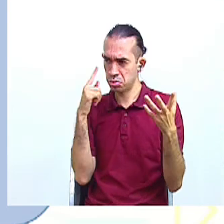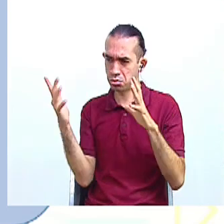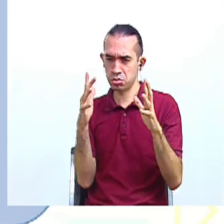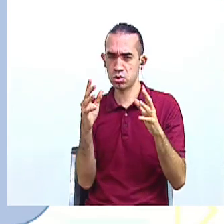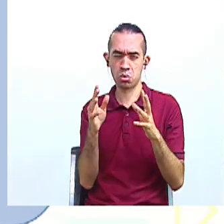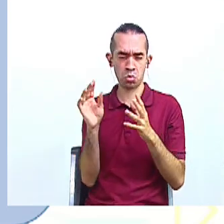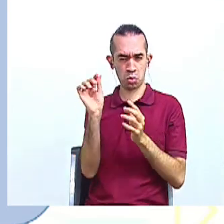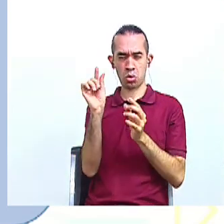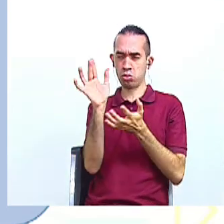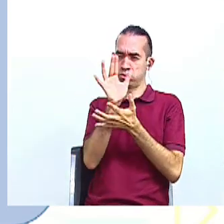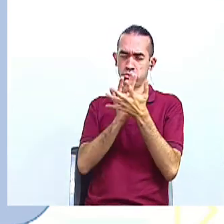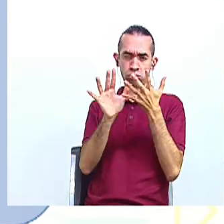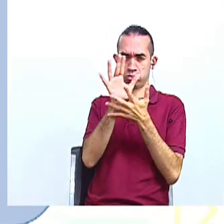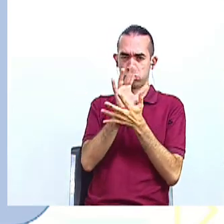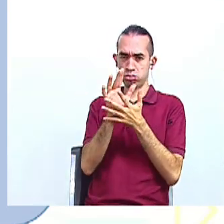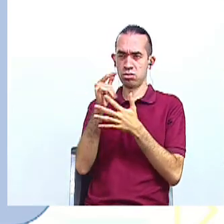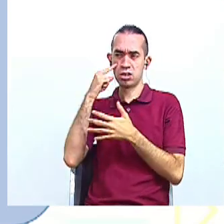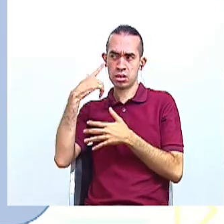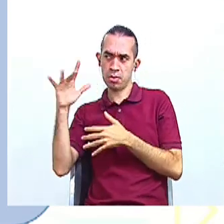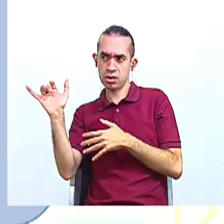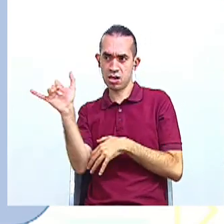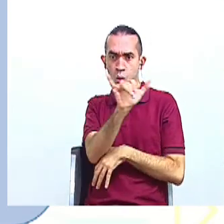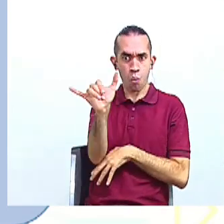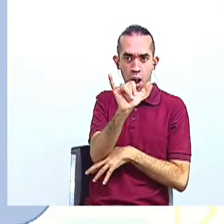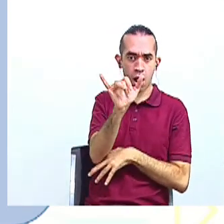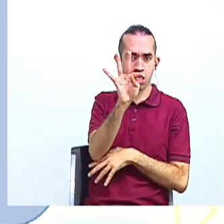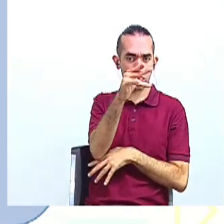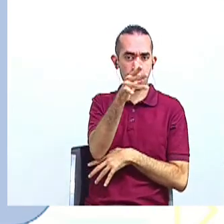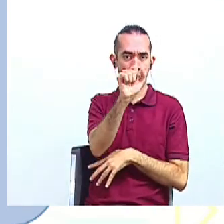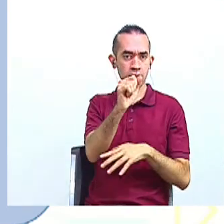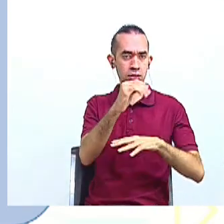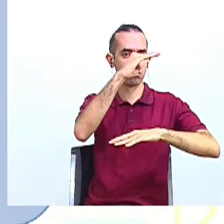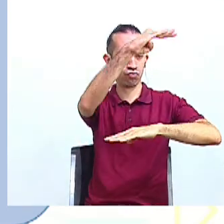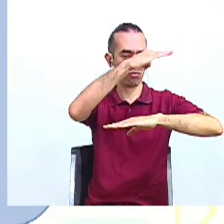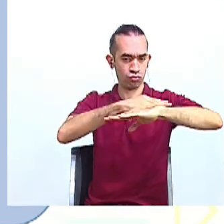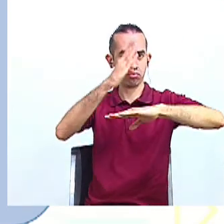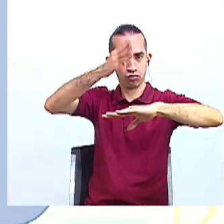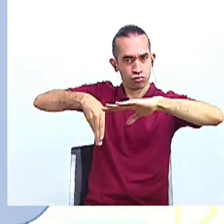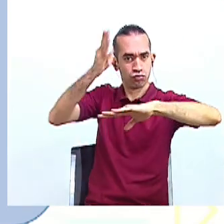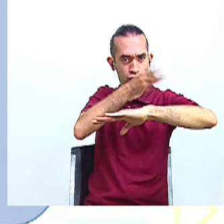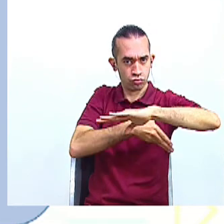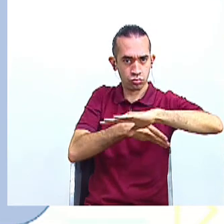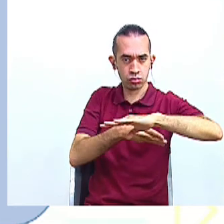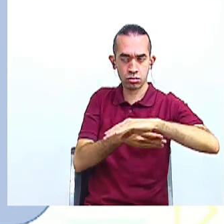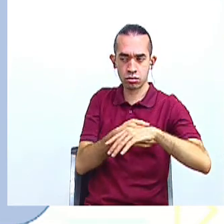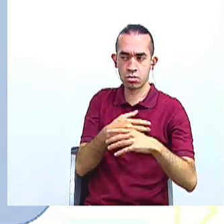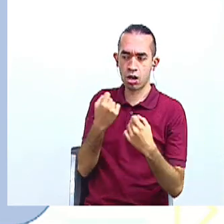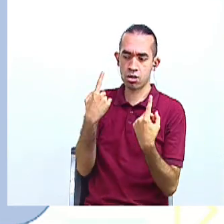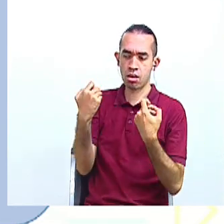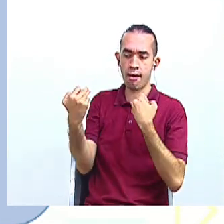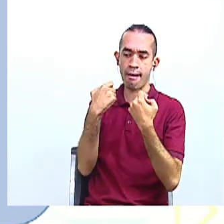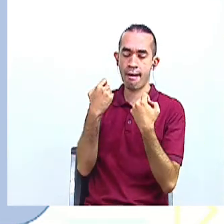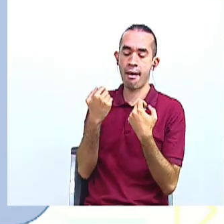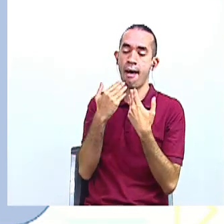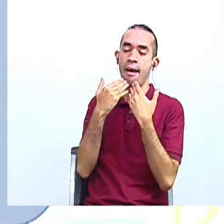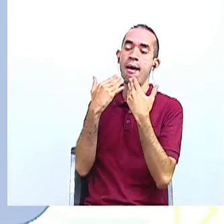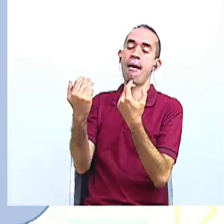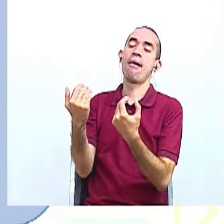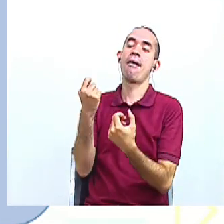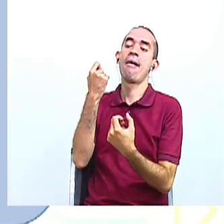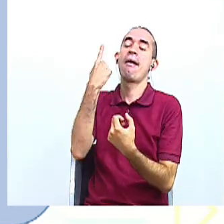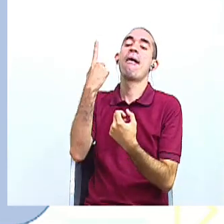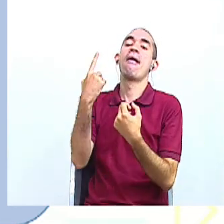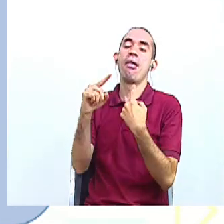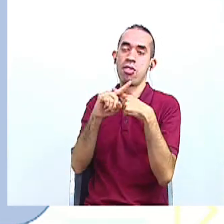perdí porque yo decía, qué raro, semejanza es lo mismo que tales, pero ya entendí, gracias a sus explicaciones, que son dos cosas diferentes, pero que